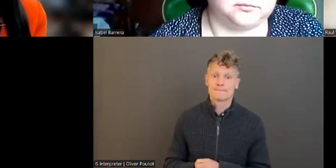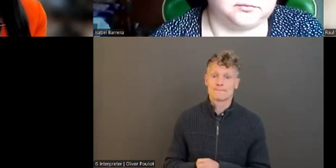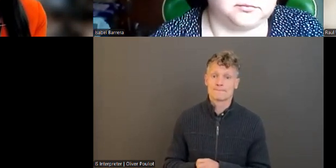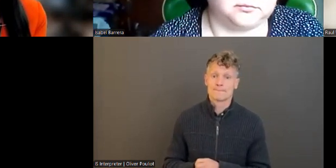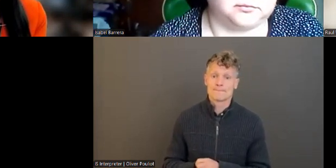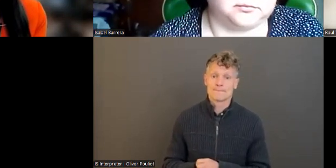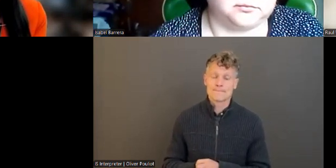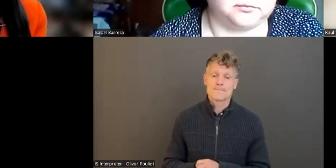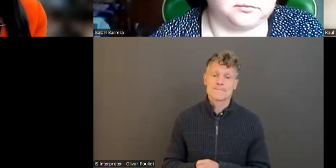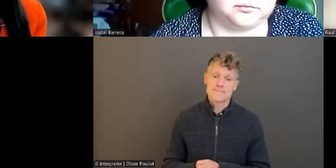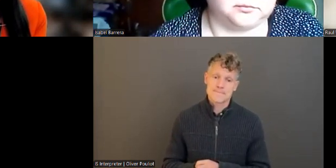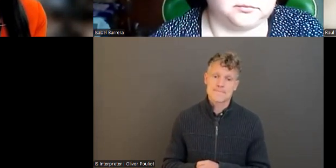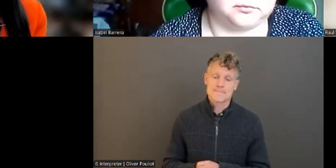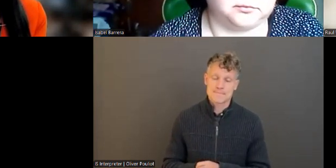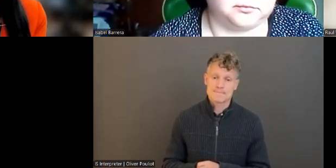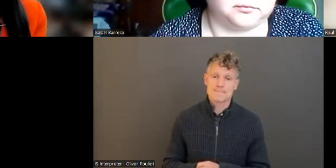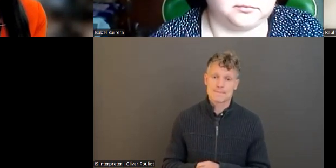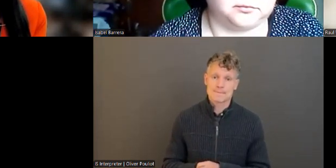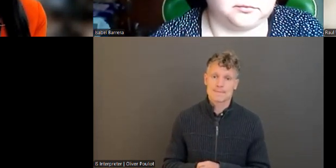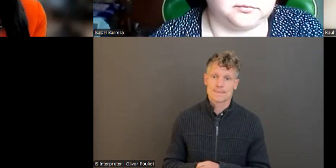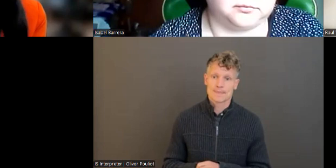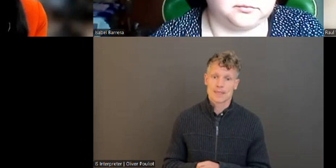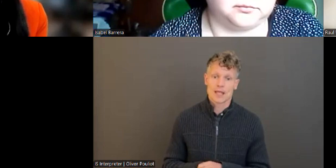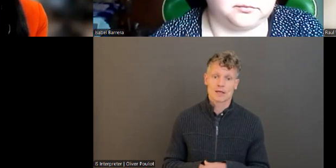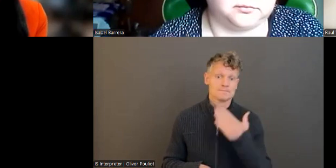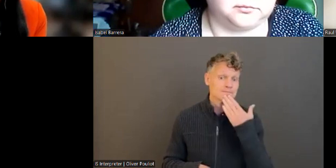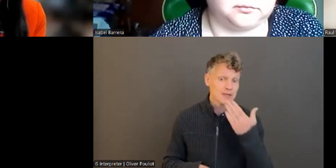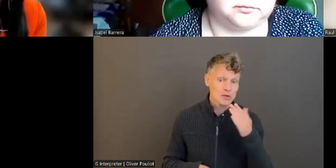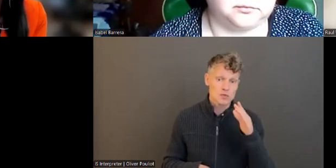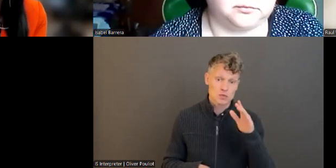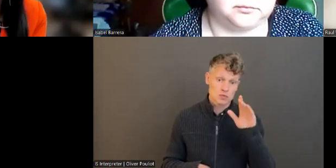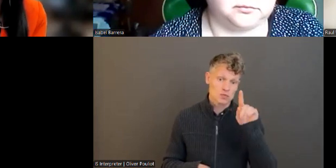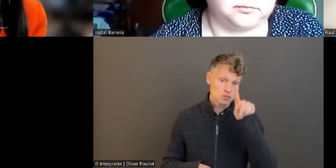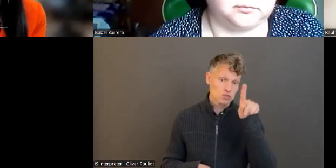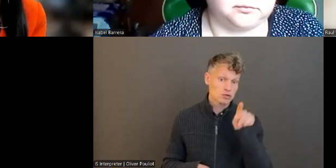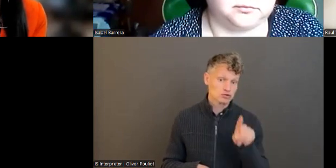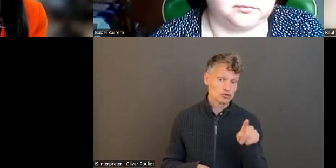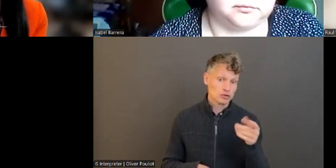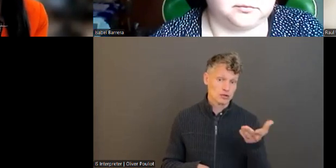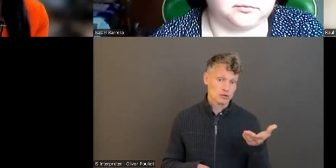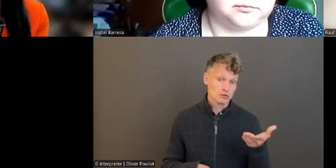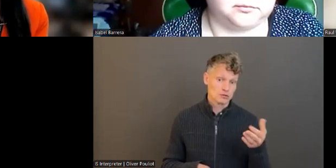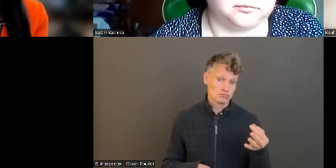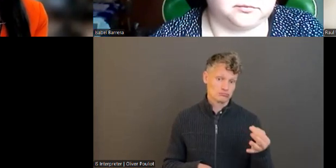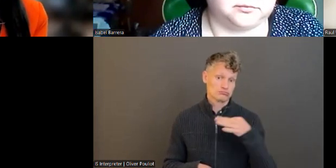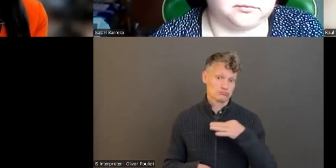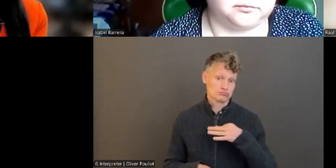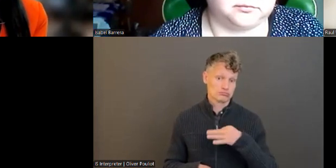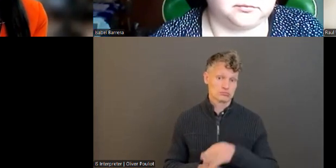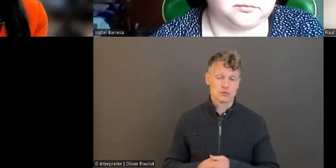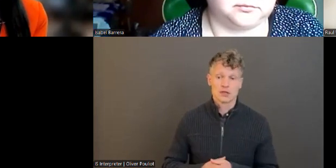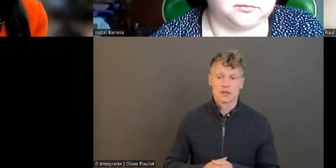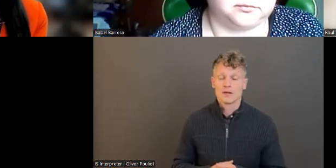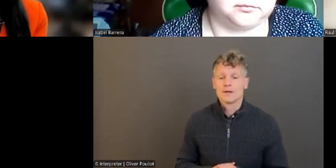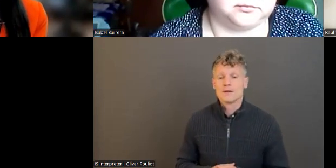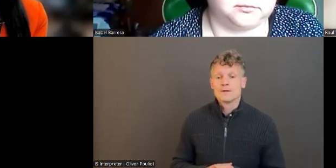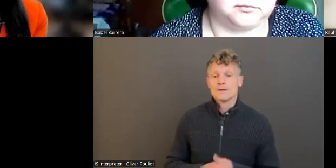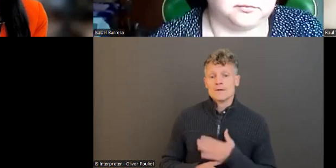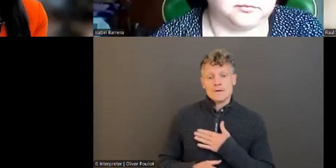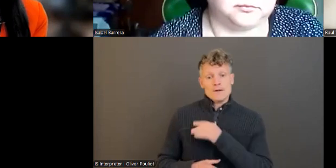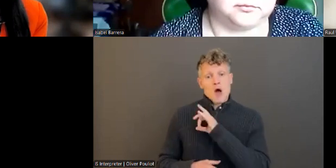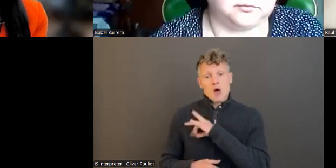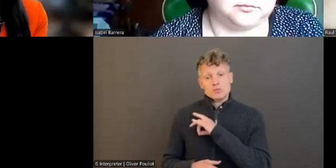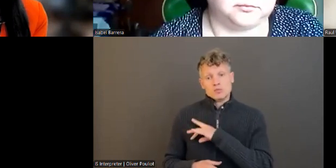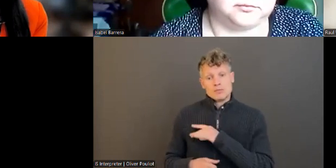bueno, también gracias por la pregunta. La verdad es que al interior del equipo hemos trabajado este punto. Es